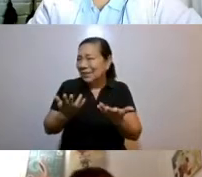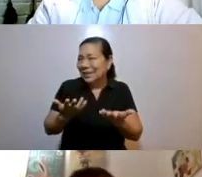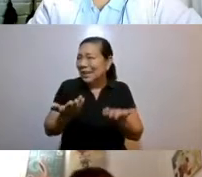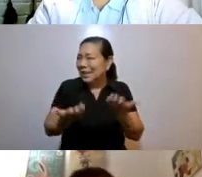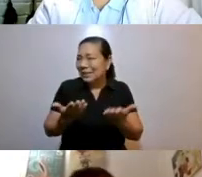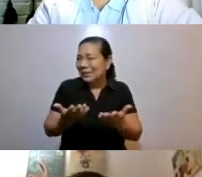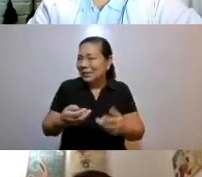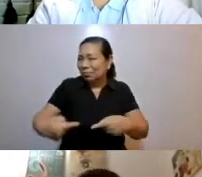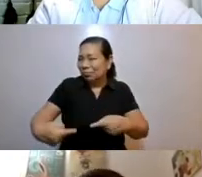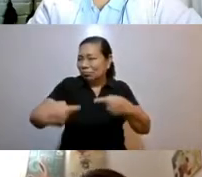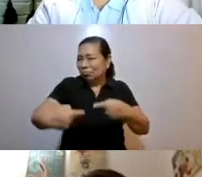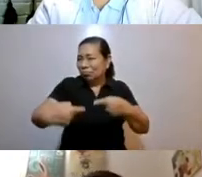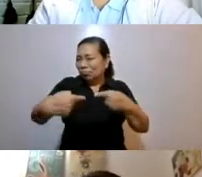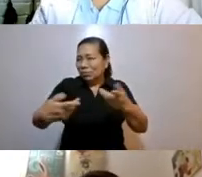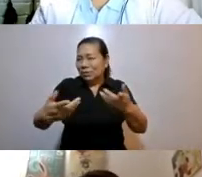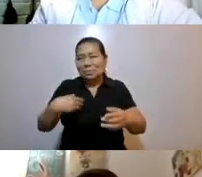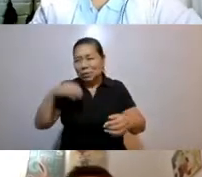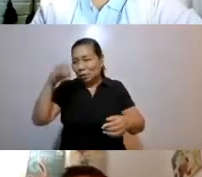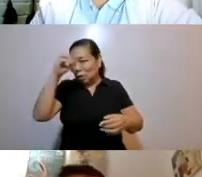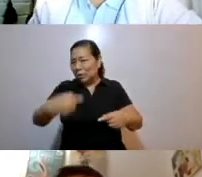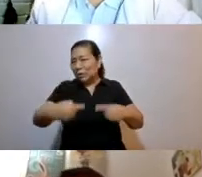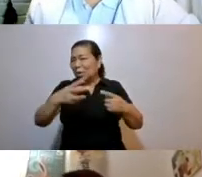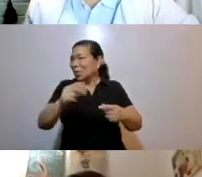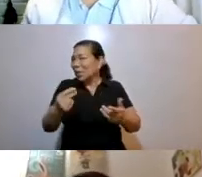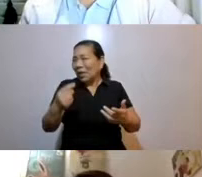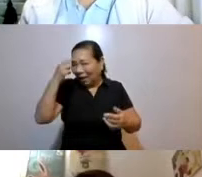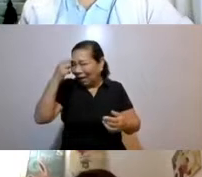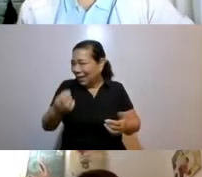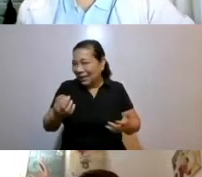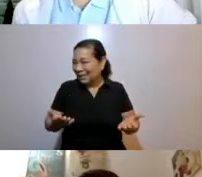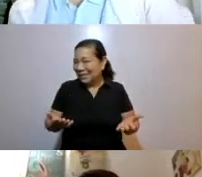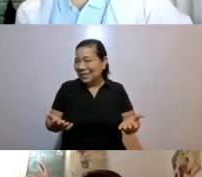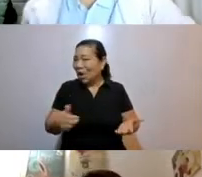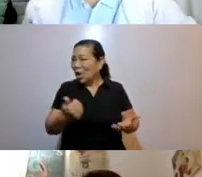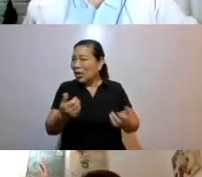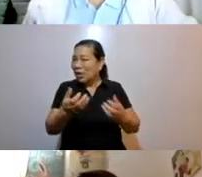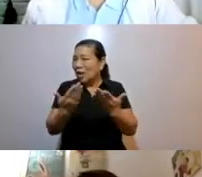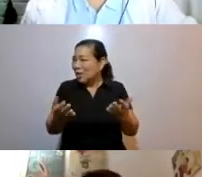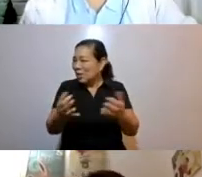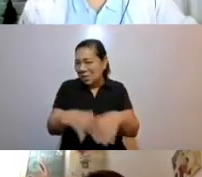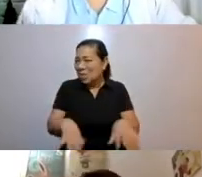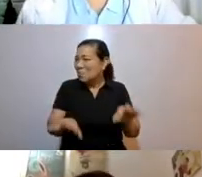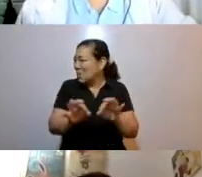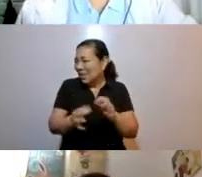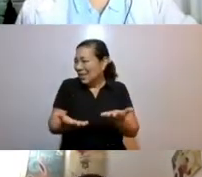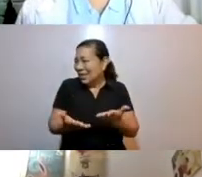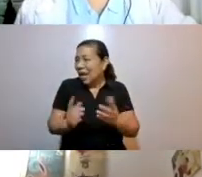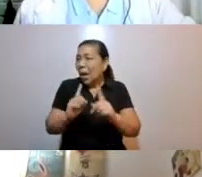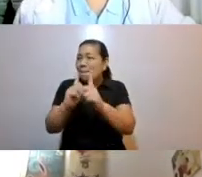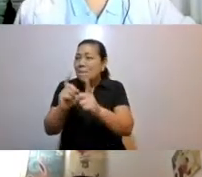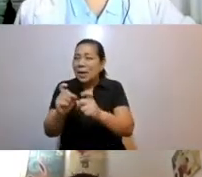veces discuten nuestras opiniones, como que no nos creen. Otra cosa importante es como que han ido y han